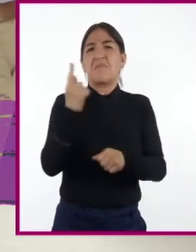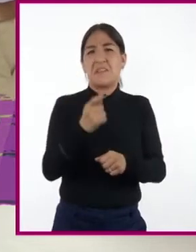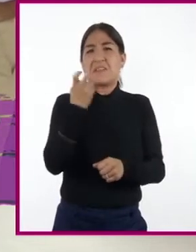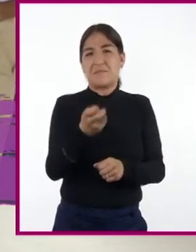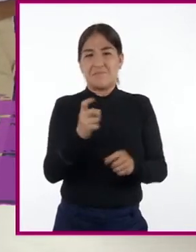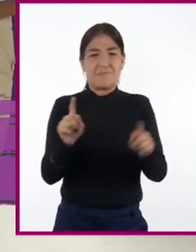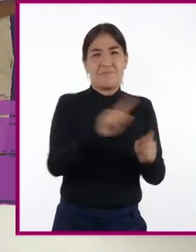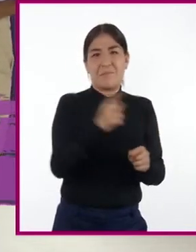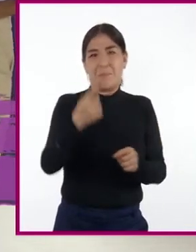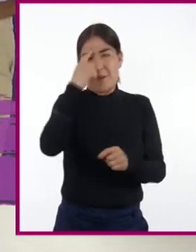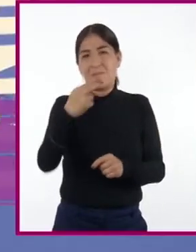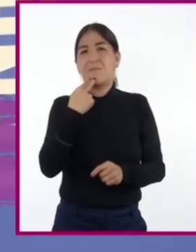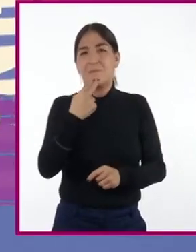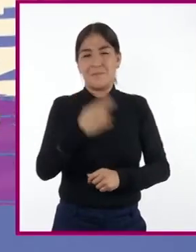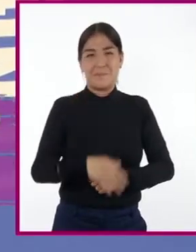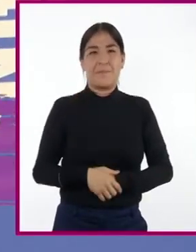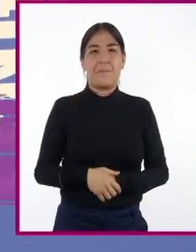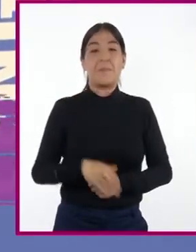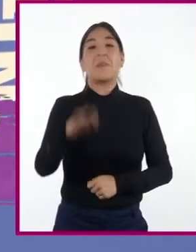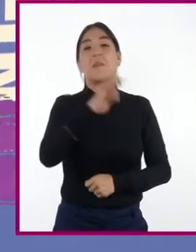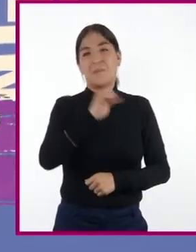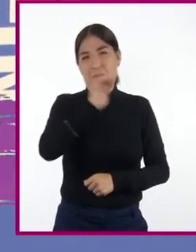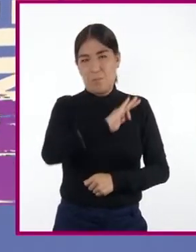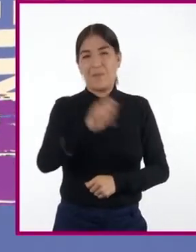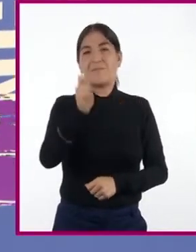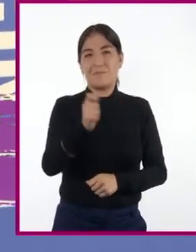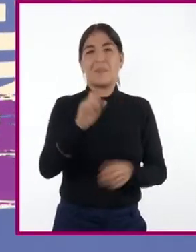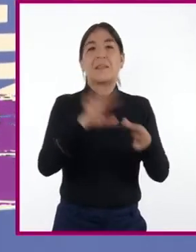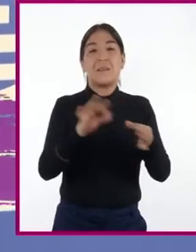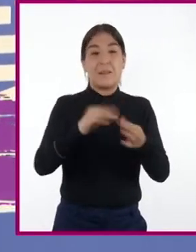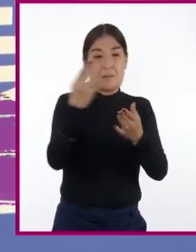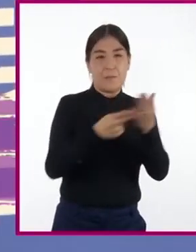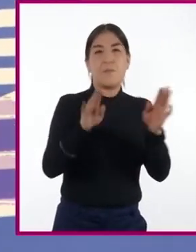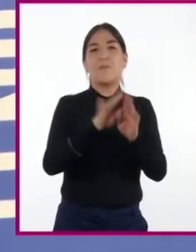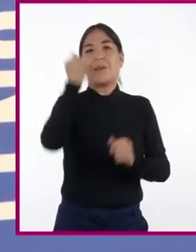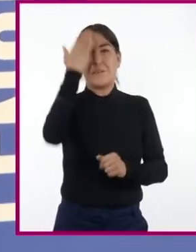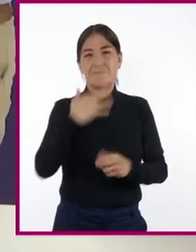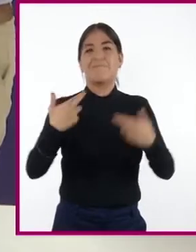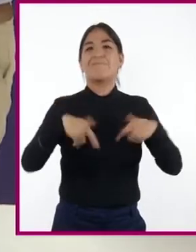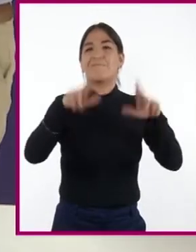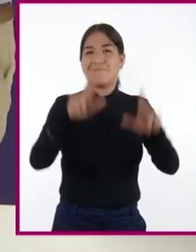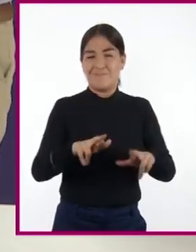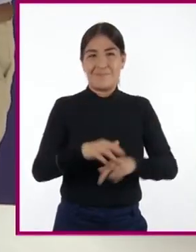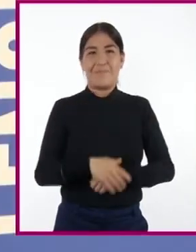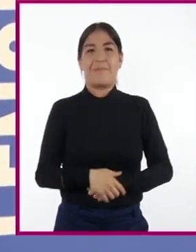con dichos recursos? Podemos decir que toda ilustración es una imagen que representa algo